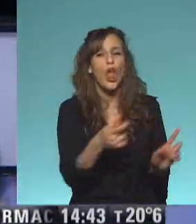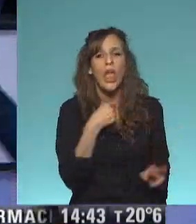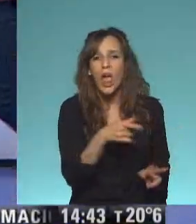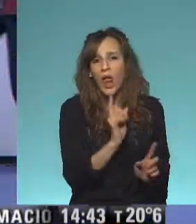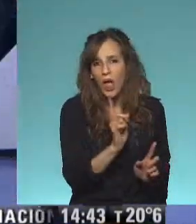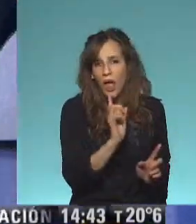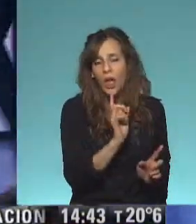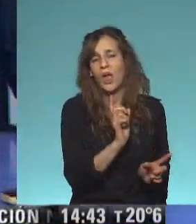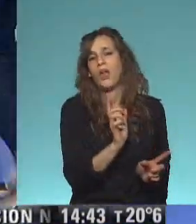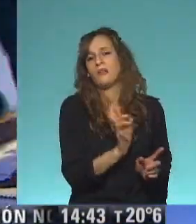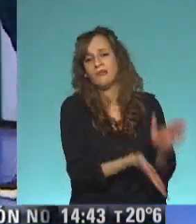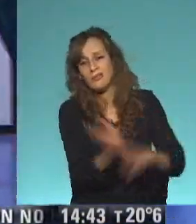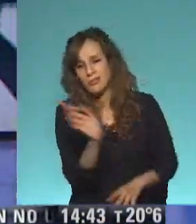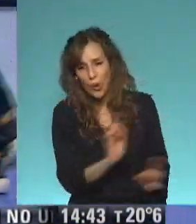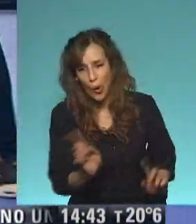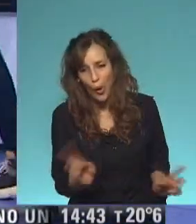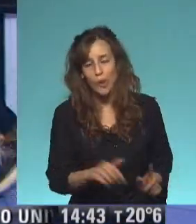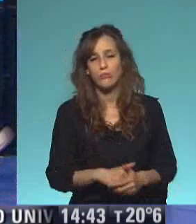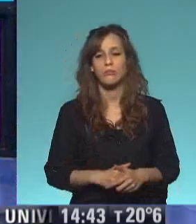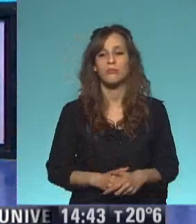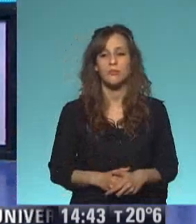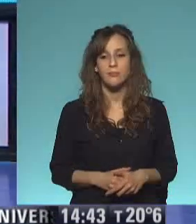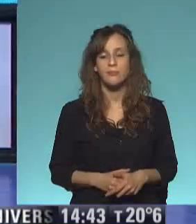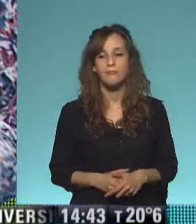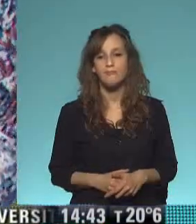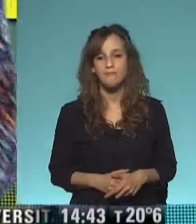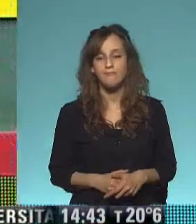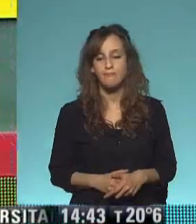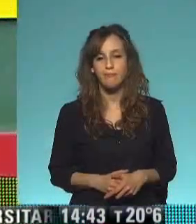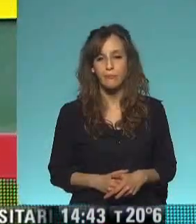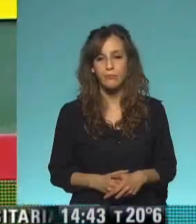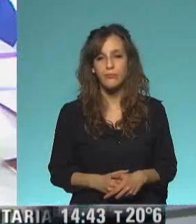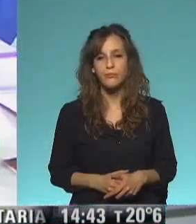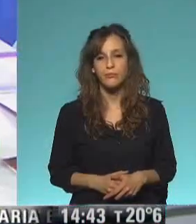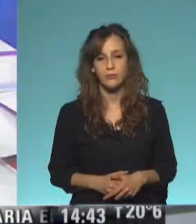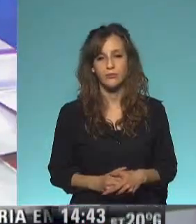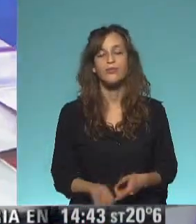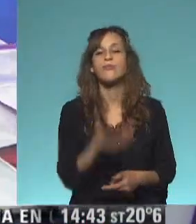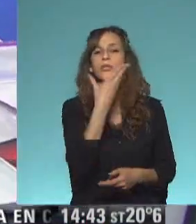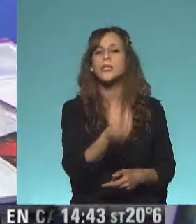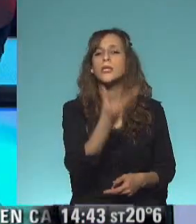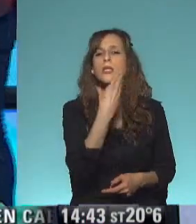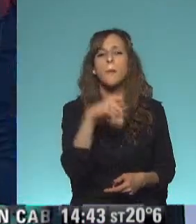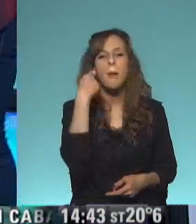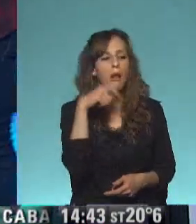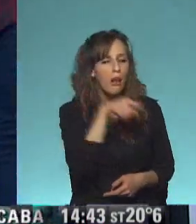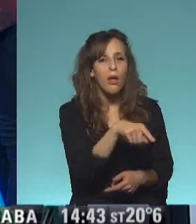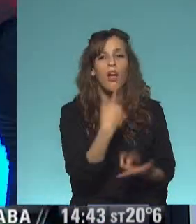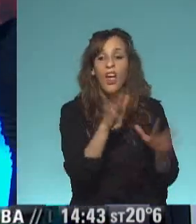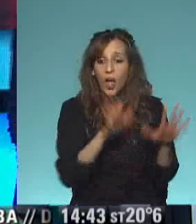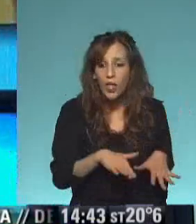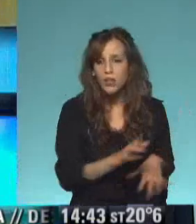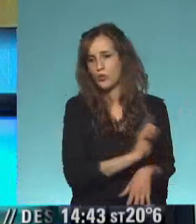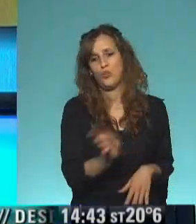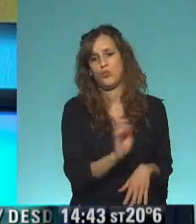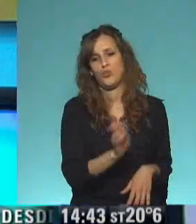ahí, chivita, chivita, sal de ahí de ese lugar. Sal de ahí, chivita, chivita, sal de ahí